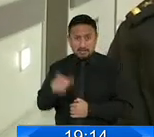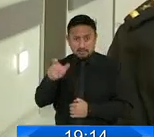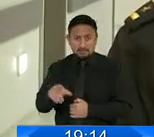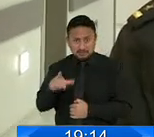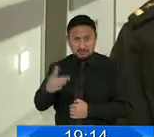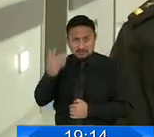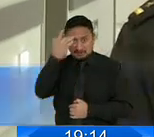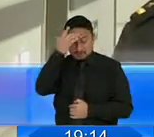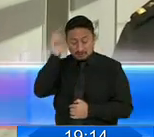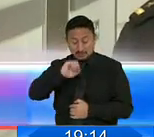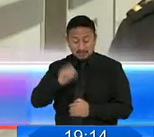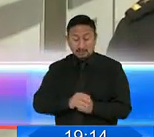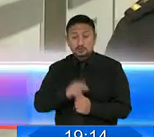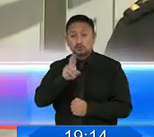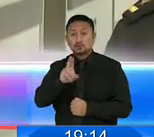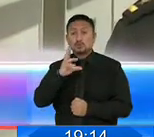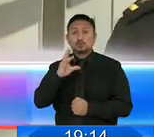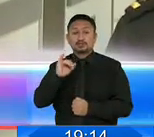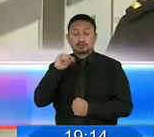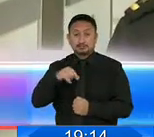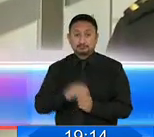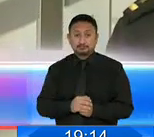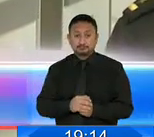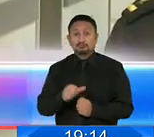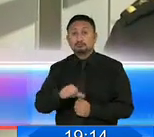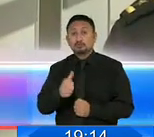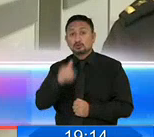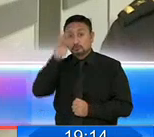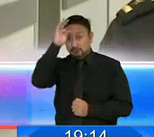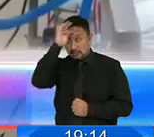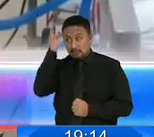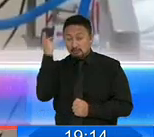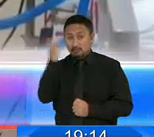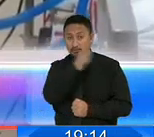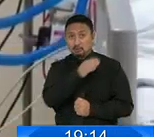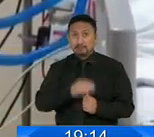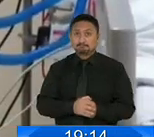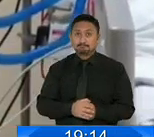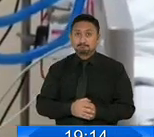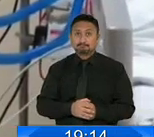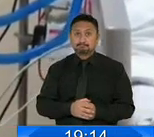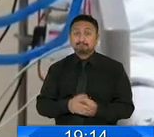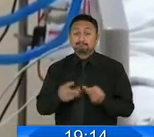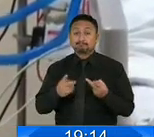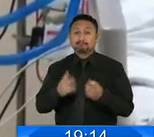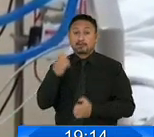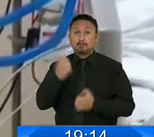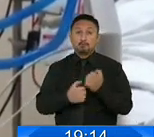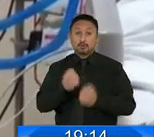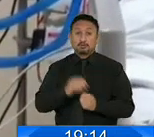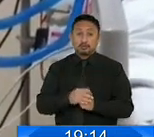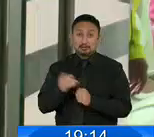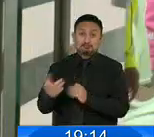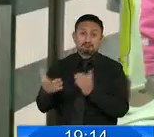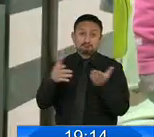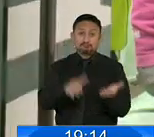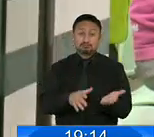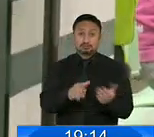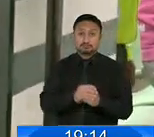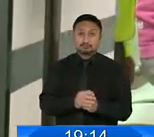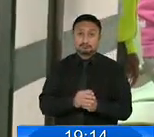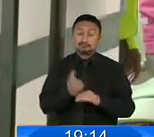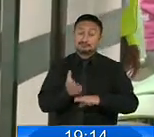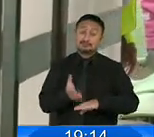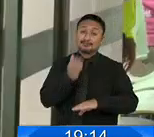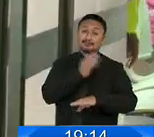necesitar terapia intensiva, nosotros estamos derivando a otras casas de salud. Situación que también ha afectado los índices de mortalidad, pues